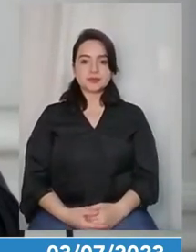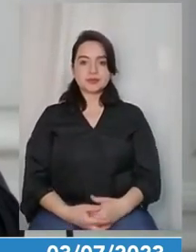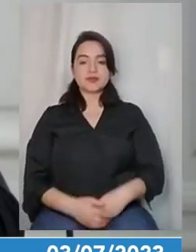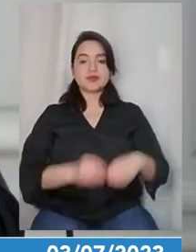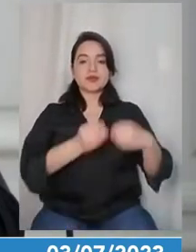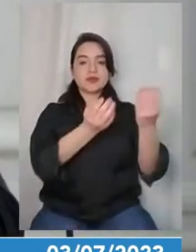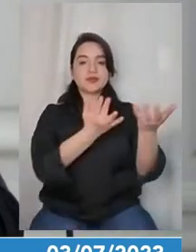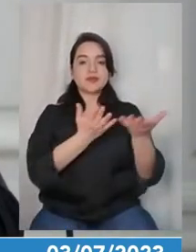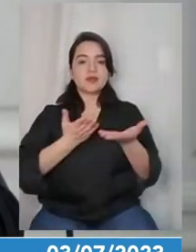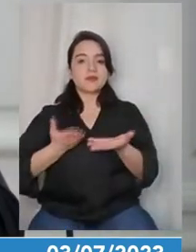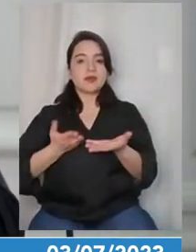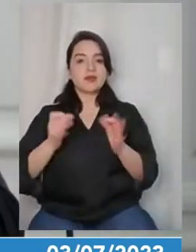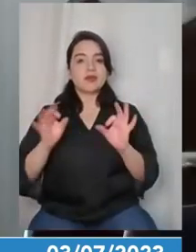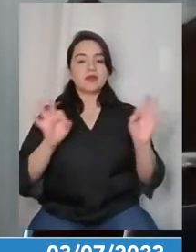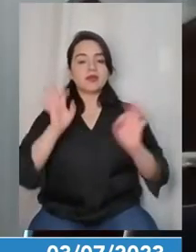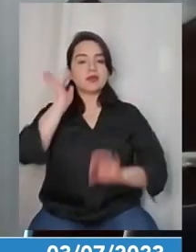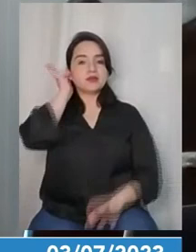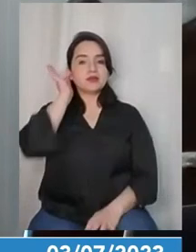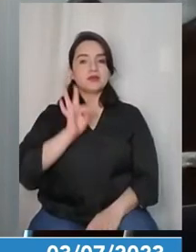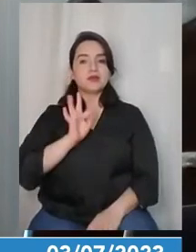palabra.